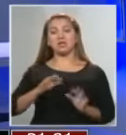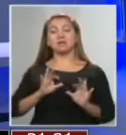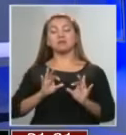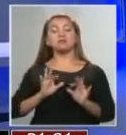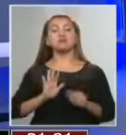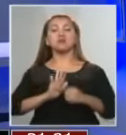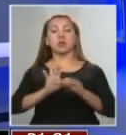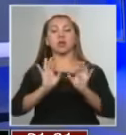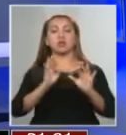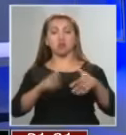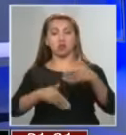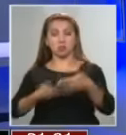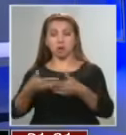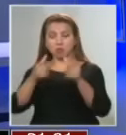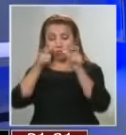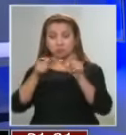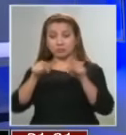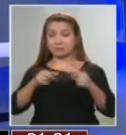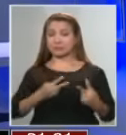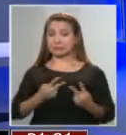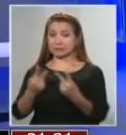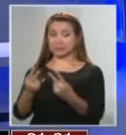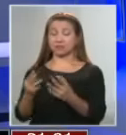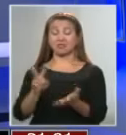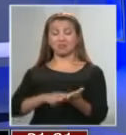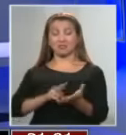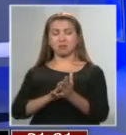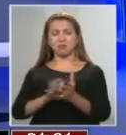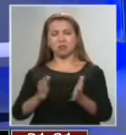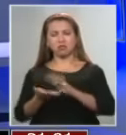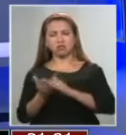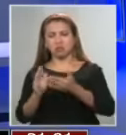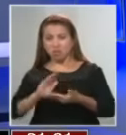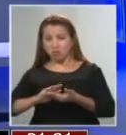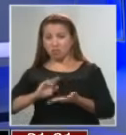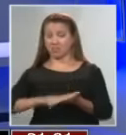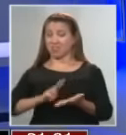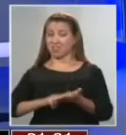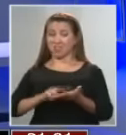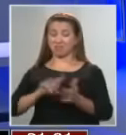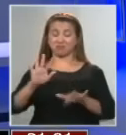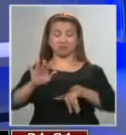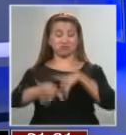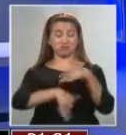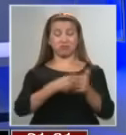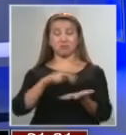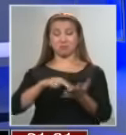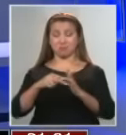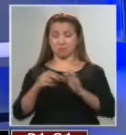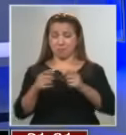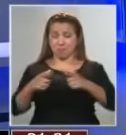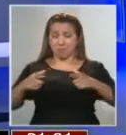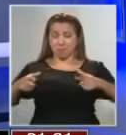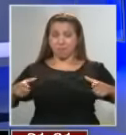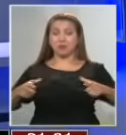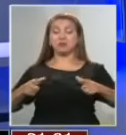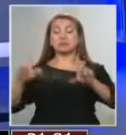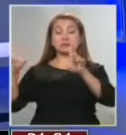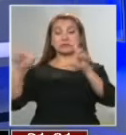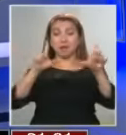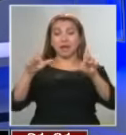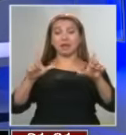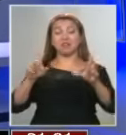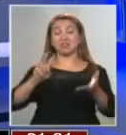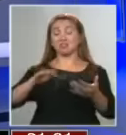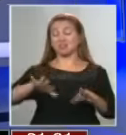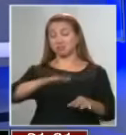y dominio de la situación con este viaje, tanto secretismo logró todo lo contrario. Más bien reforzar la impresión de un gobierno